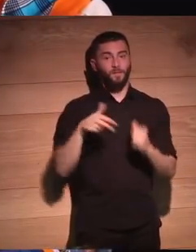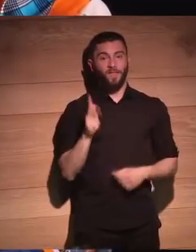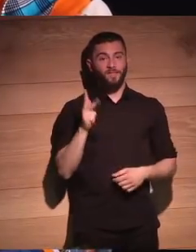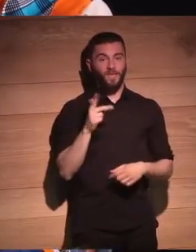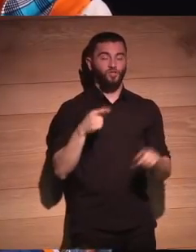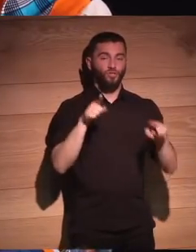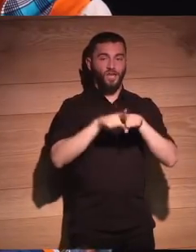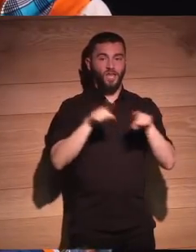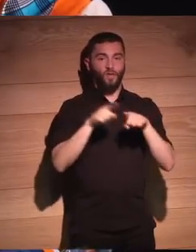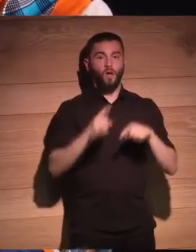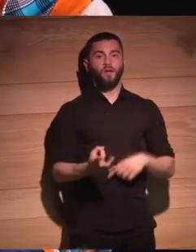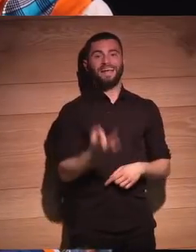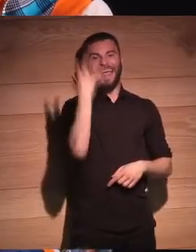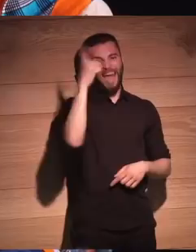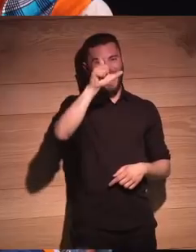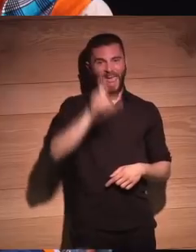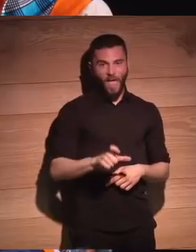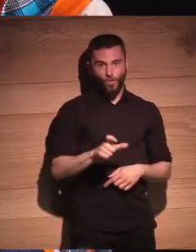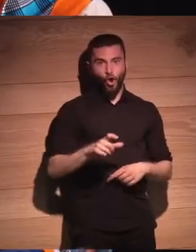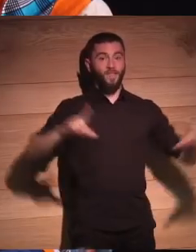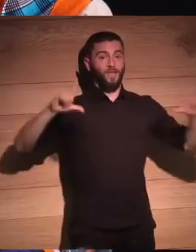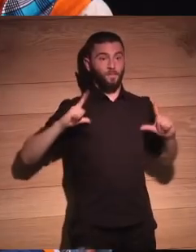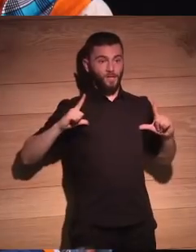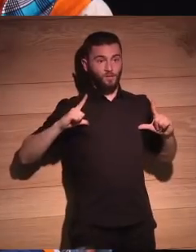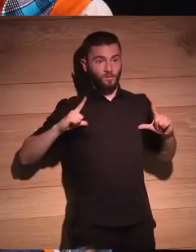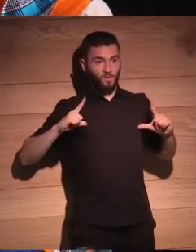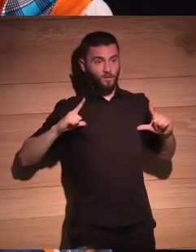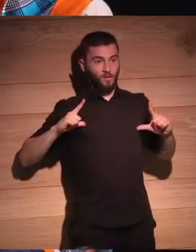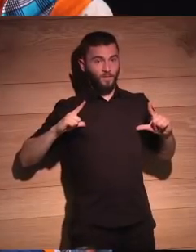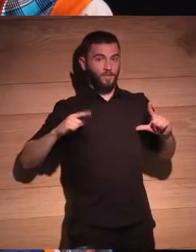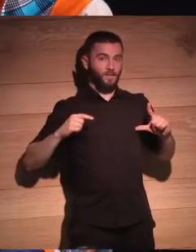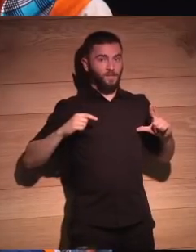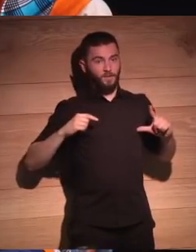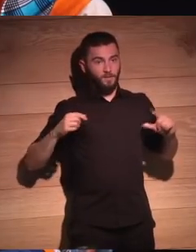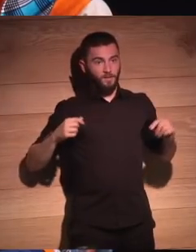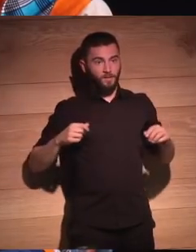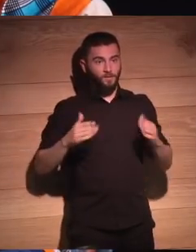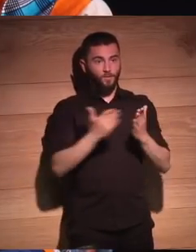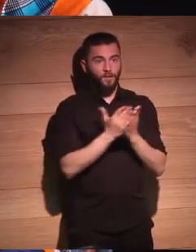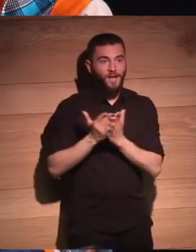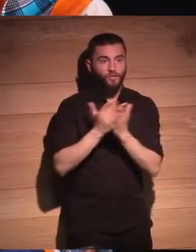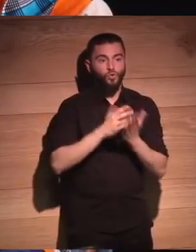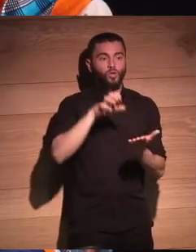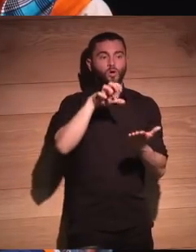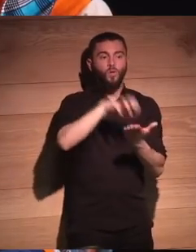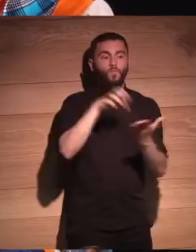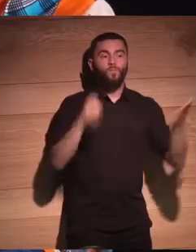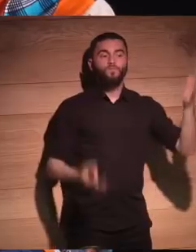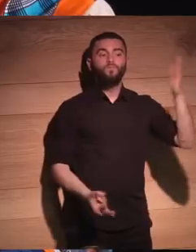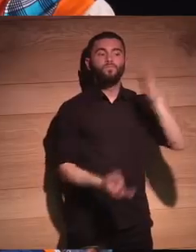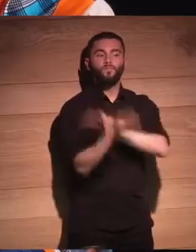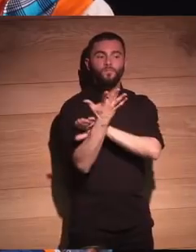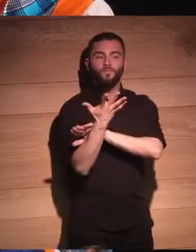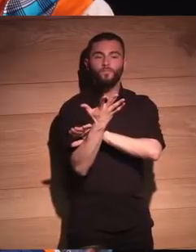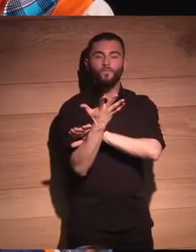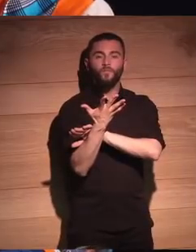personaje y monta algo que estaba en aquel momento muy en boga, pero a lo bestia, que es un estudio de negros. Es decir, él se